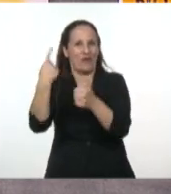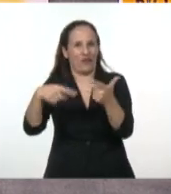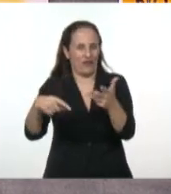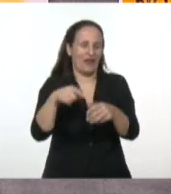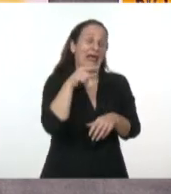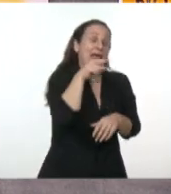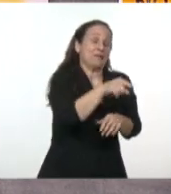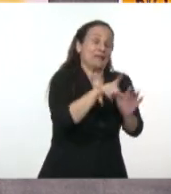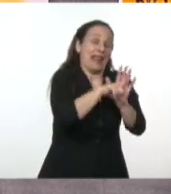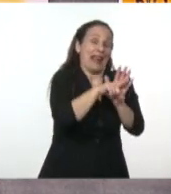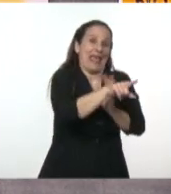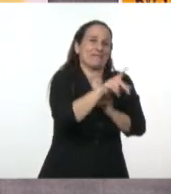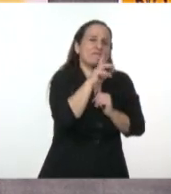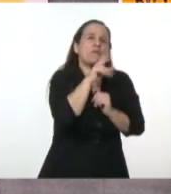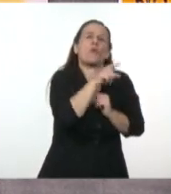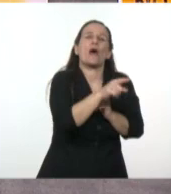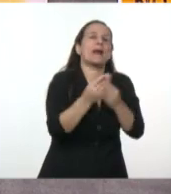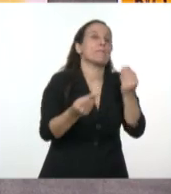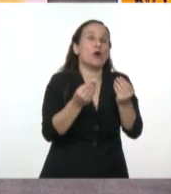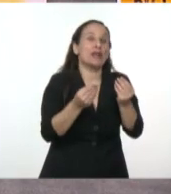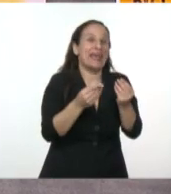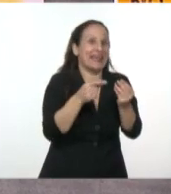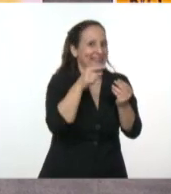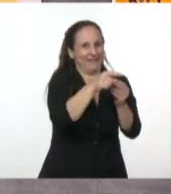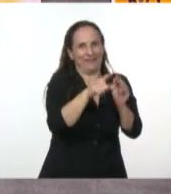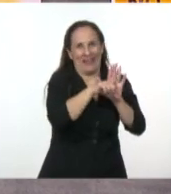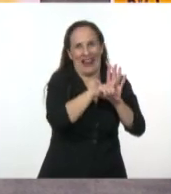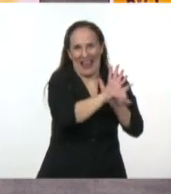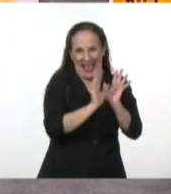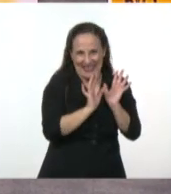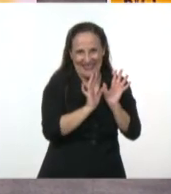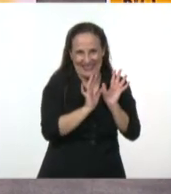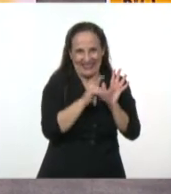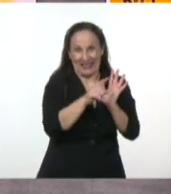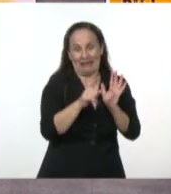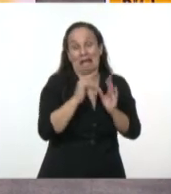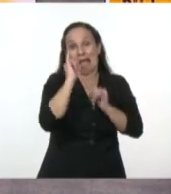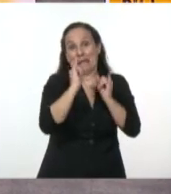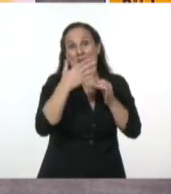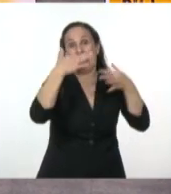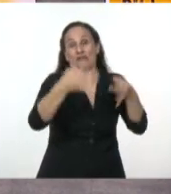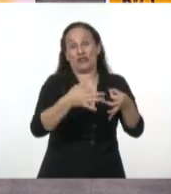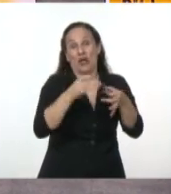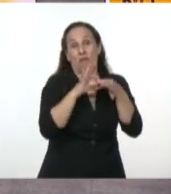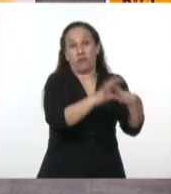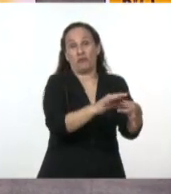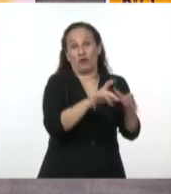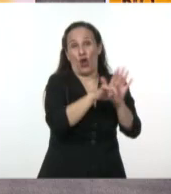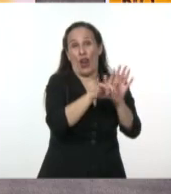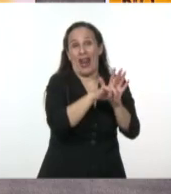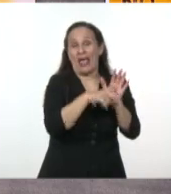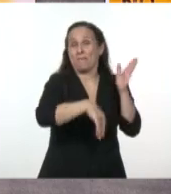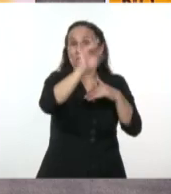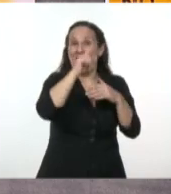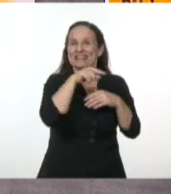porque estamos porque sacamos esta definición de la ley que acabamos de mencionar, que, claro. tiene que ver o busca